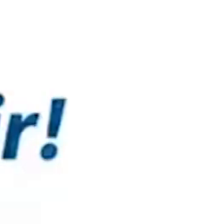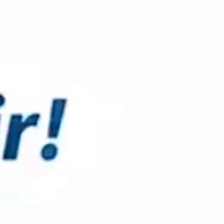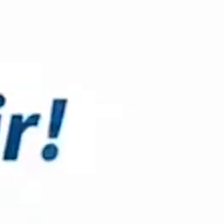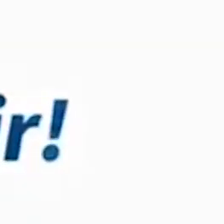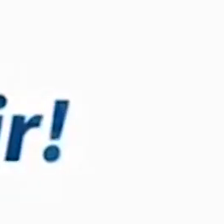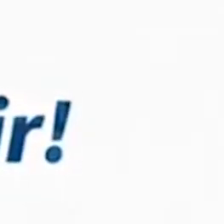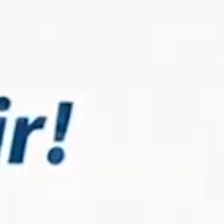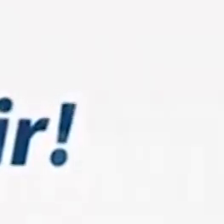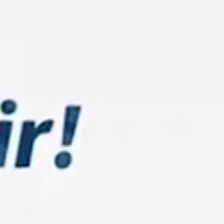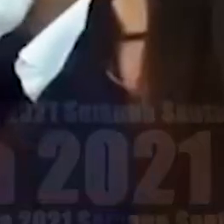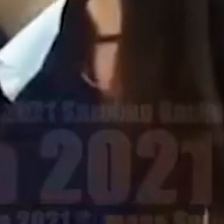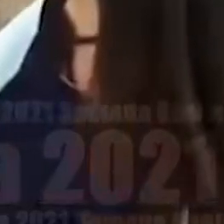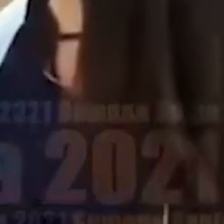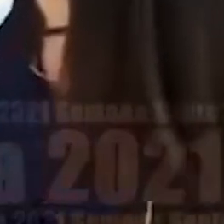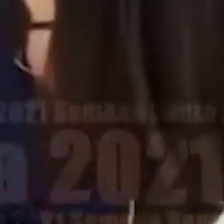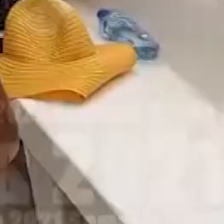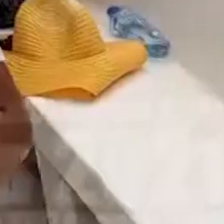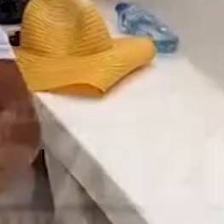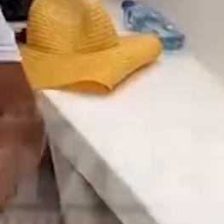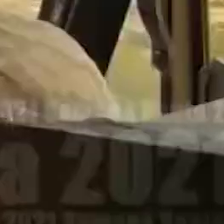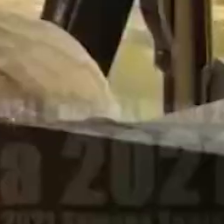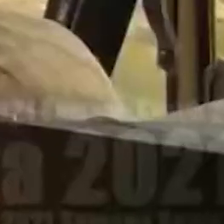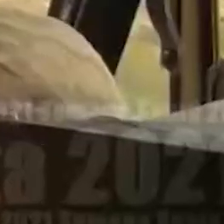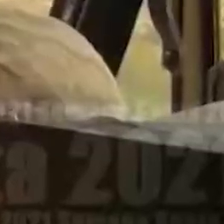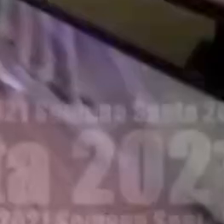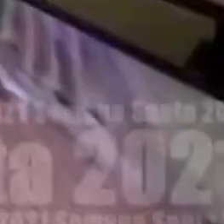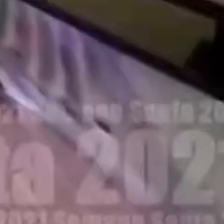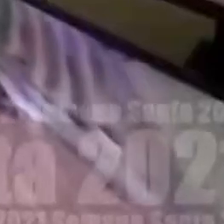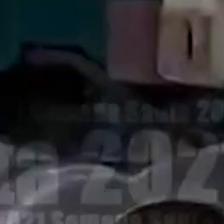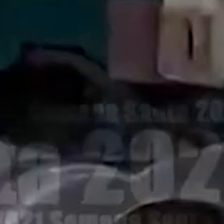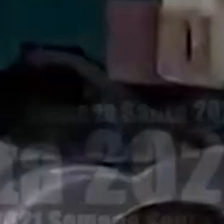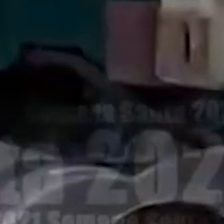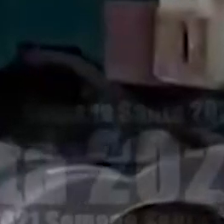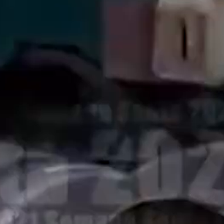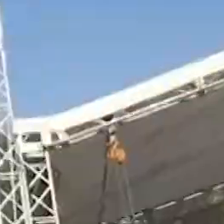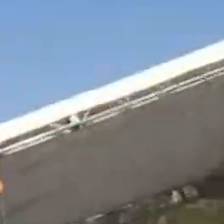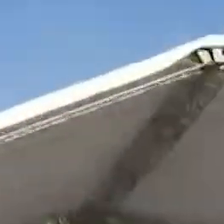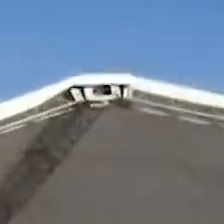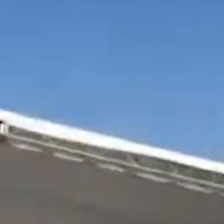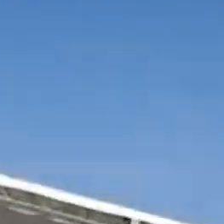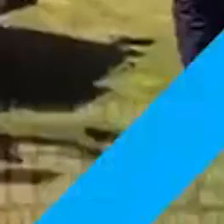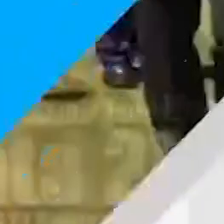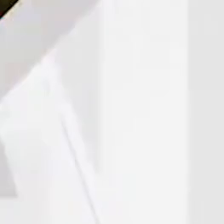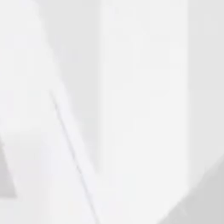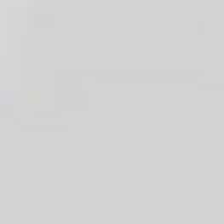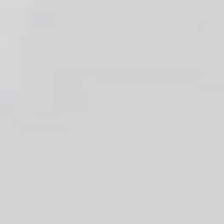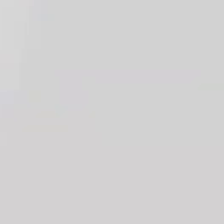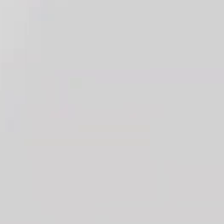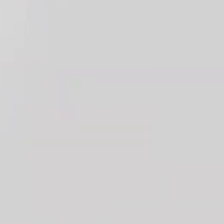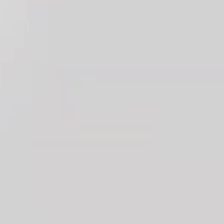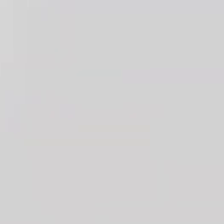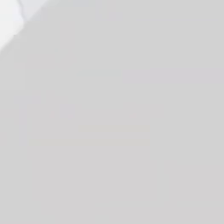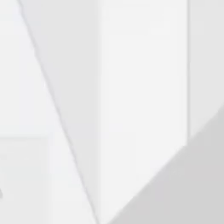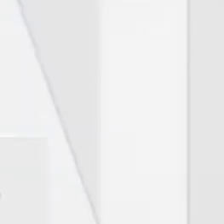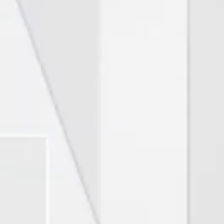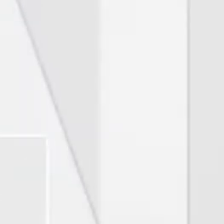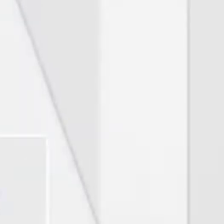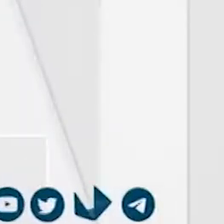recomendaciones y directrices de las autoridades, que es prudente y conveniente seguir.